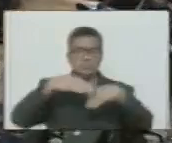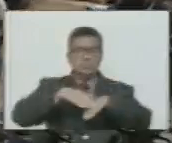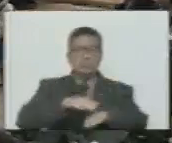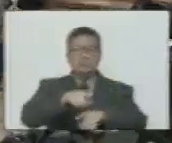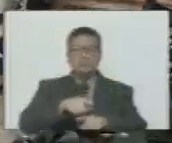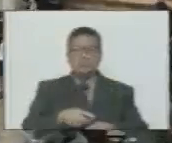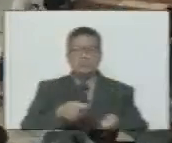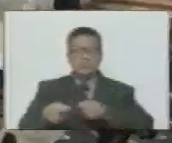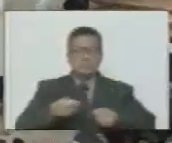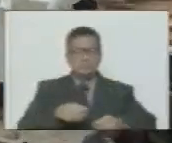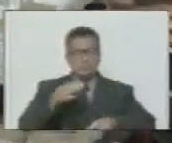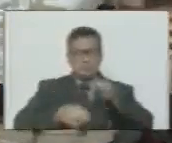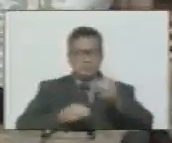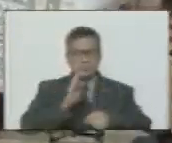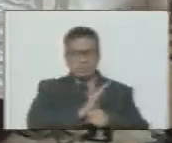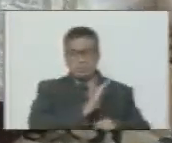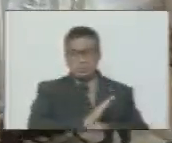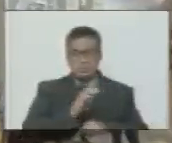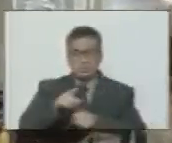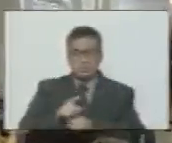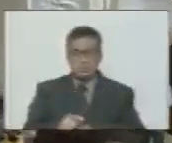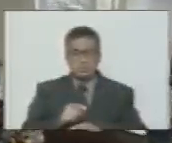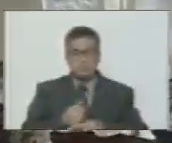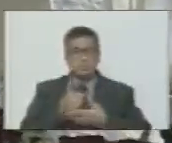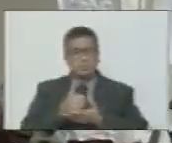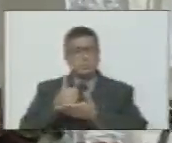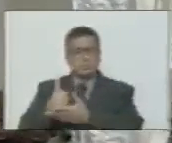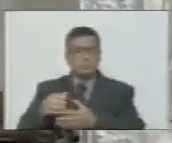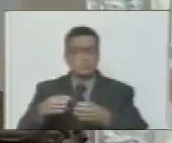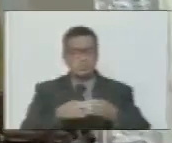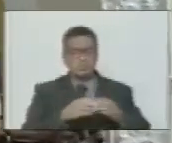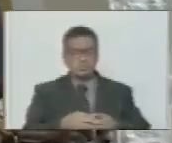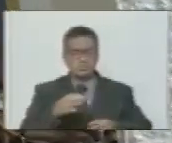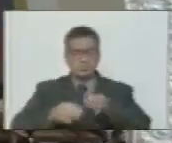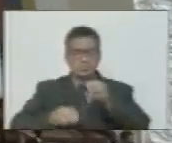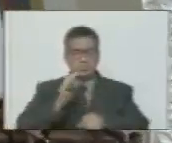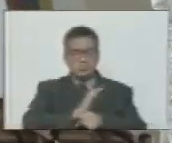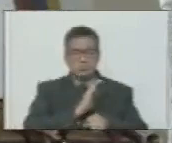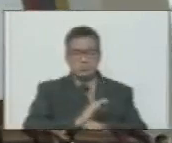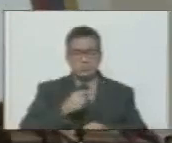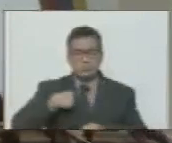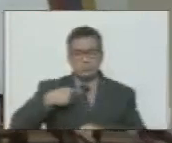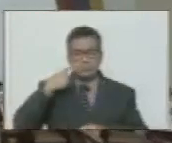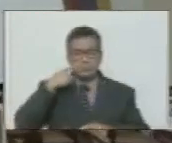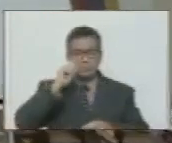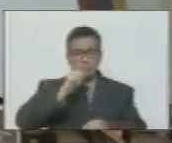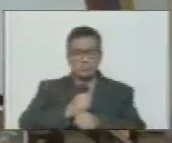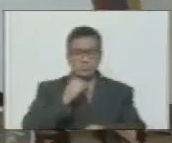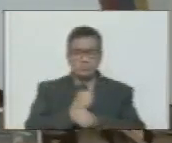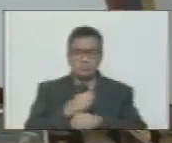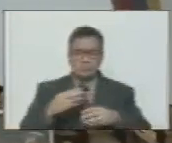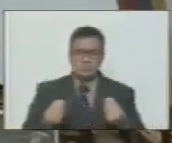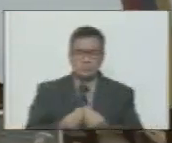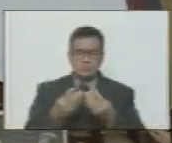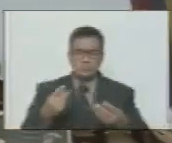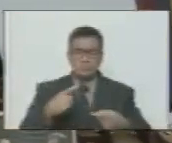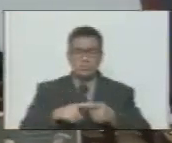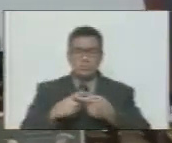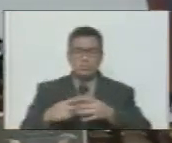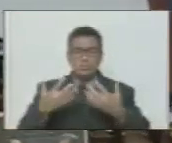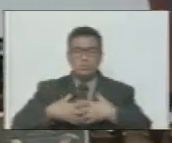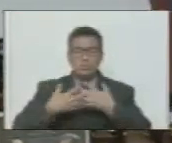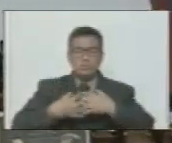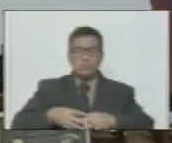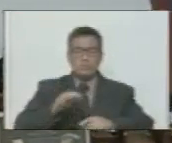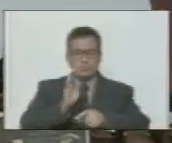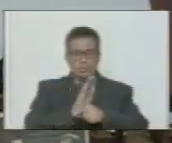como intermediario de la actividad aseguradora o auxiliar de seguro, por haber actuado en complicidad